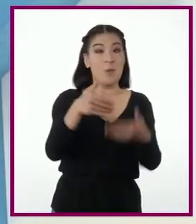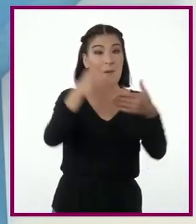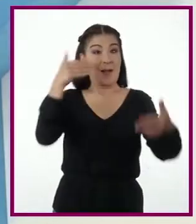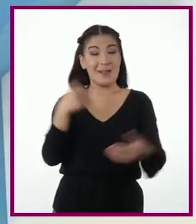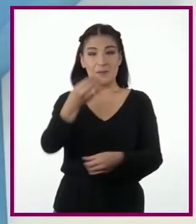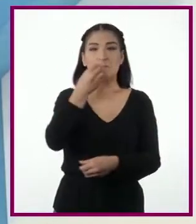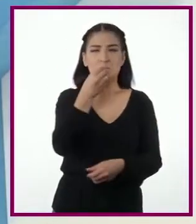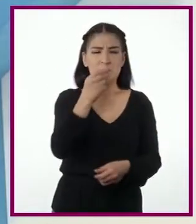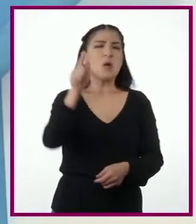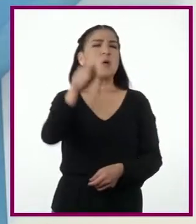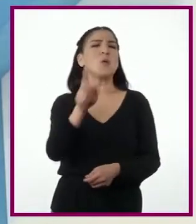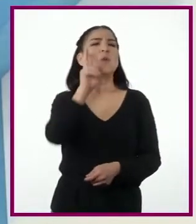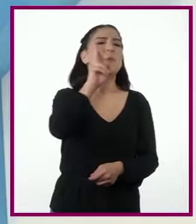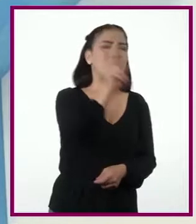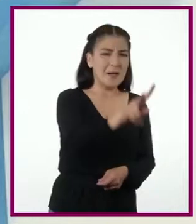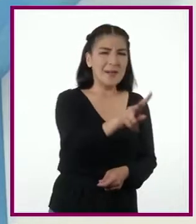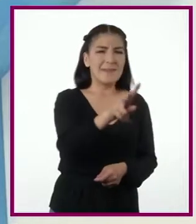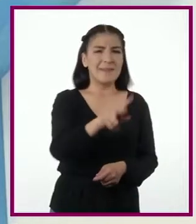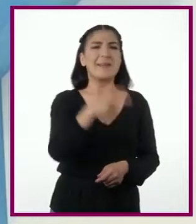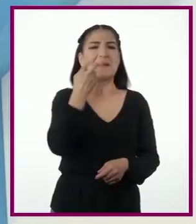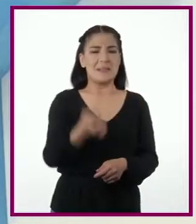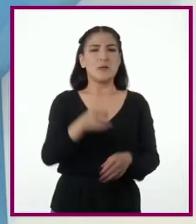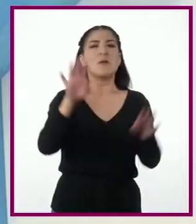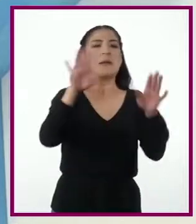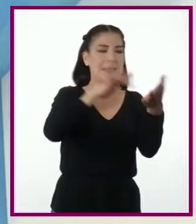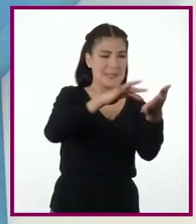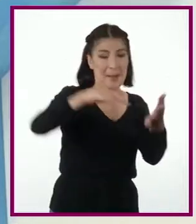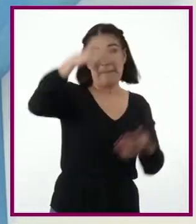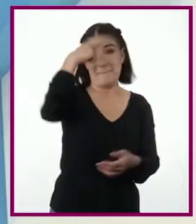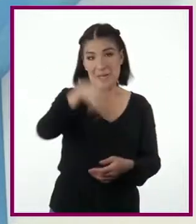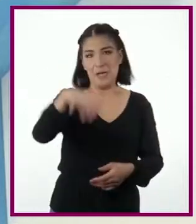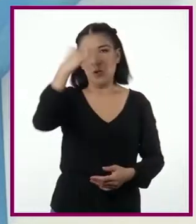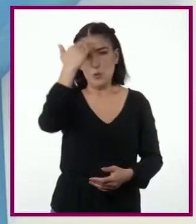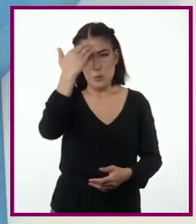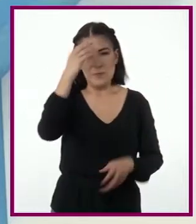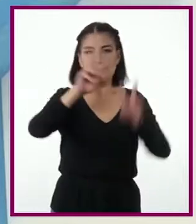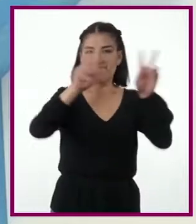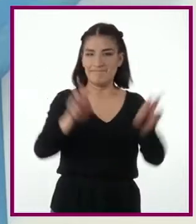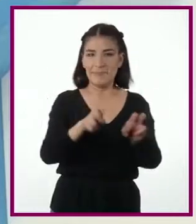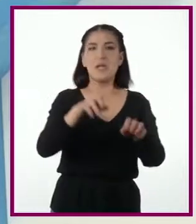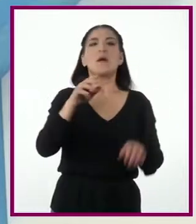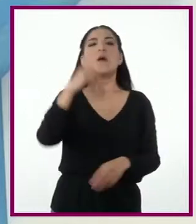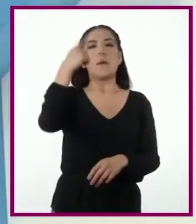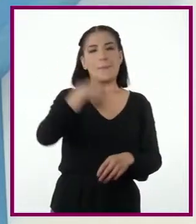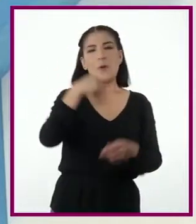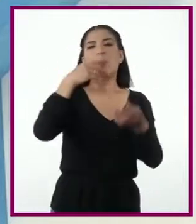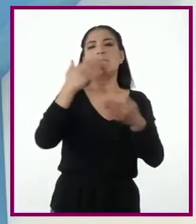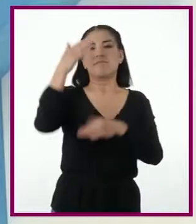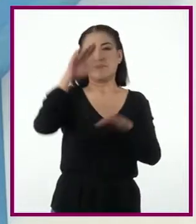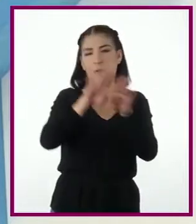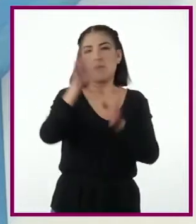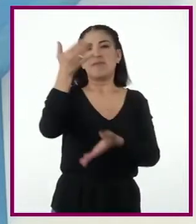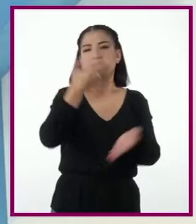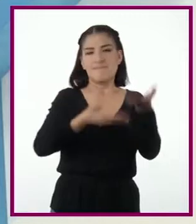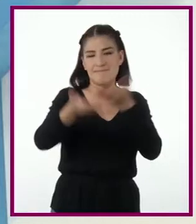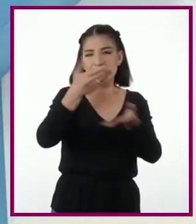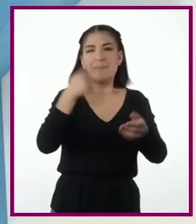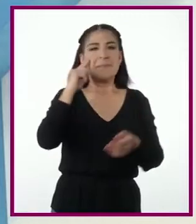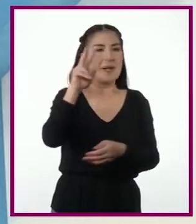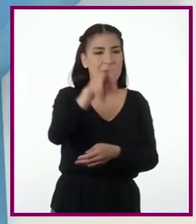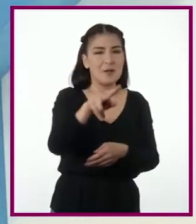te parece si damos un vistazo a la sección Leer para Conocer, donde les compartiré la nota informativa